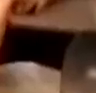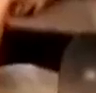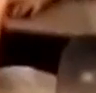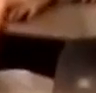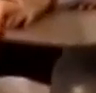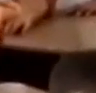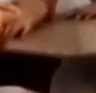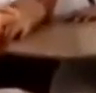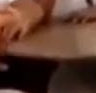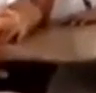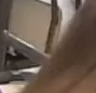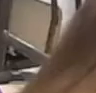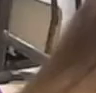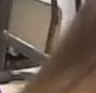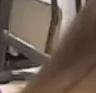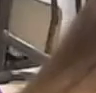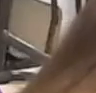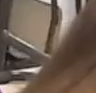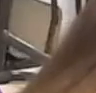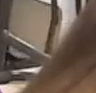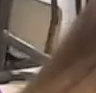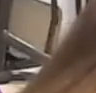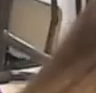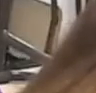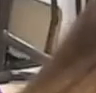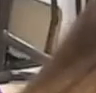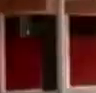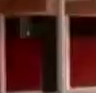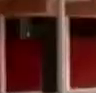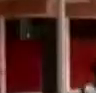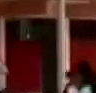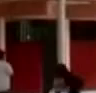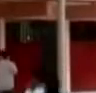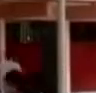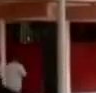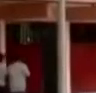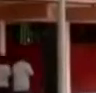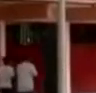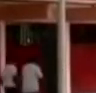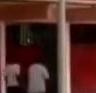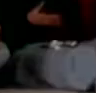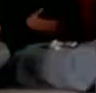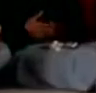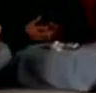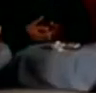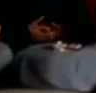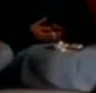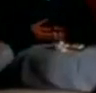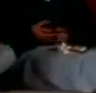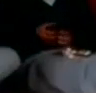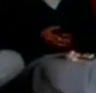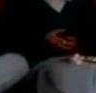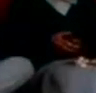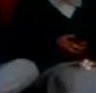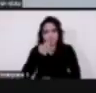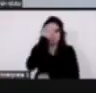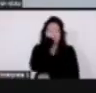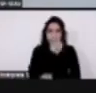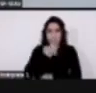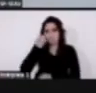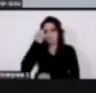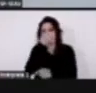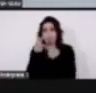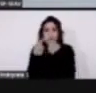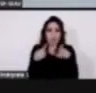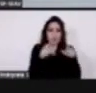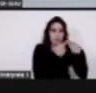se expide la Ley de Educación de la Ciudad de México. El dictamen deriva del análisis y desahogo de 40 iniciativas presentadas por